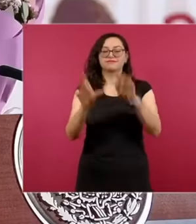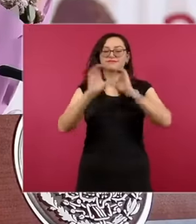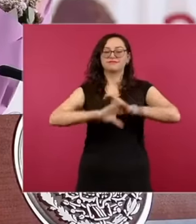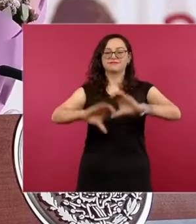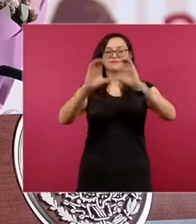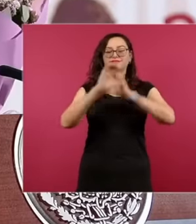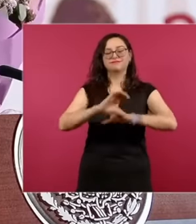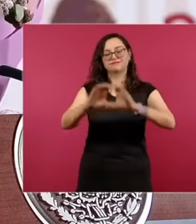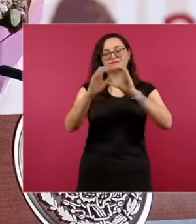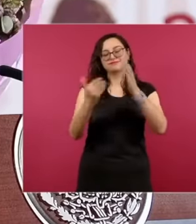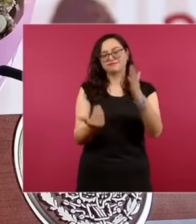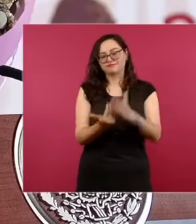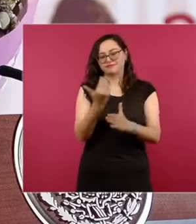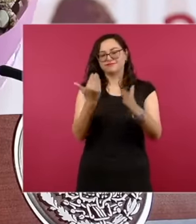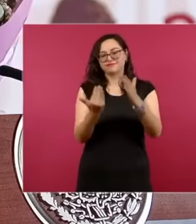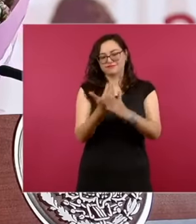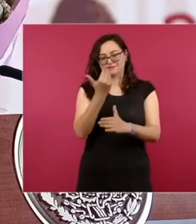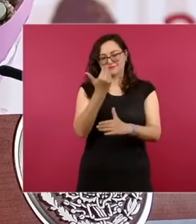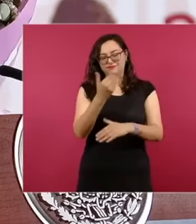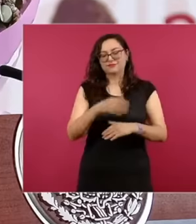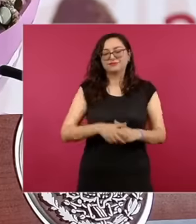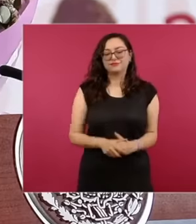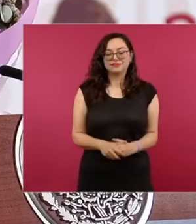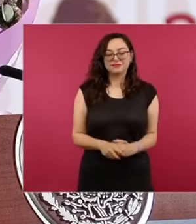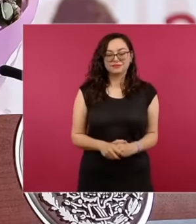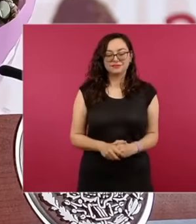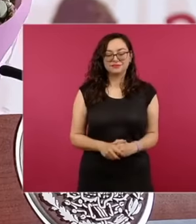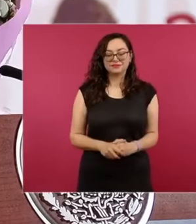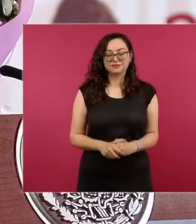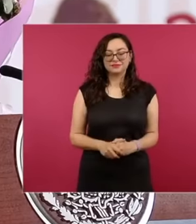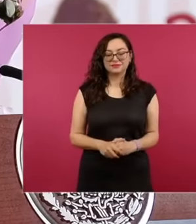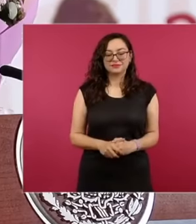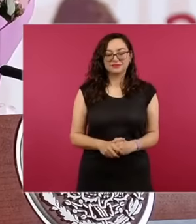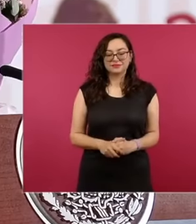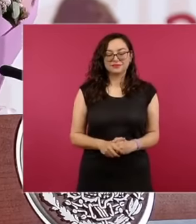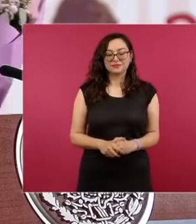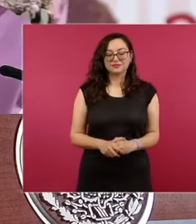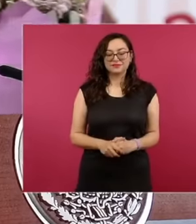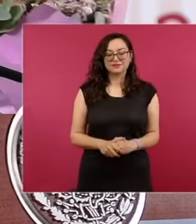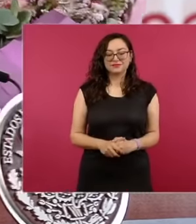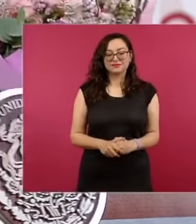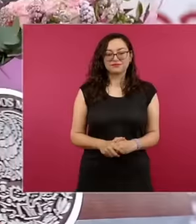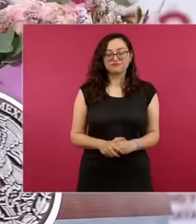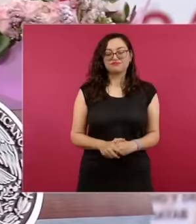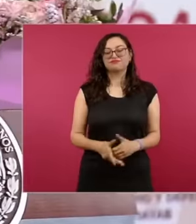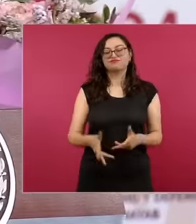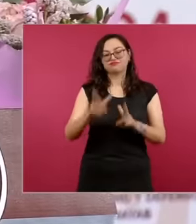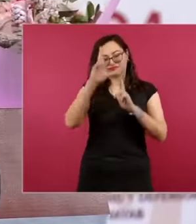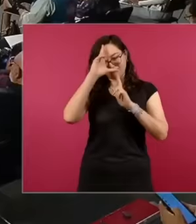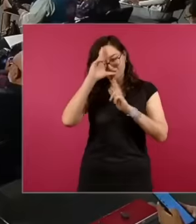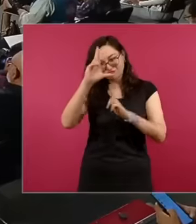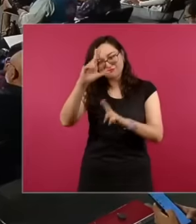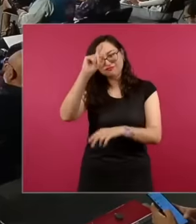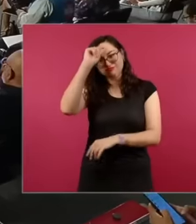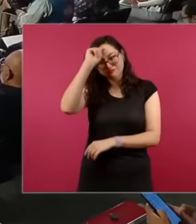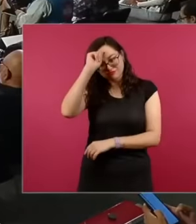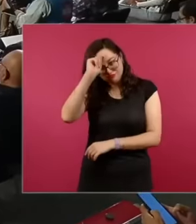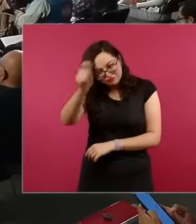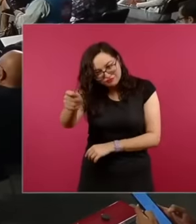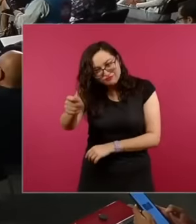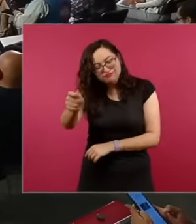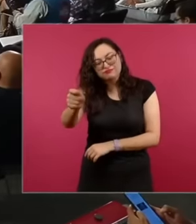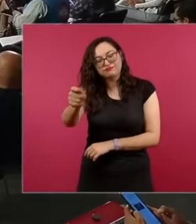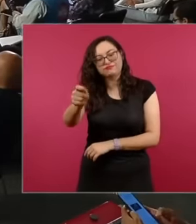mañanitas y vamos a llevar a cabo este homenaje a